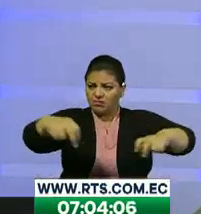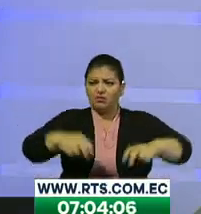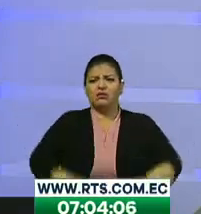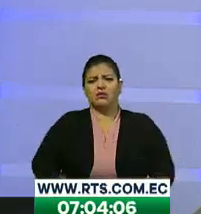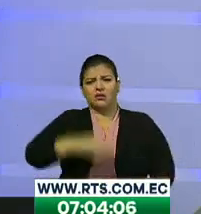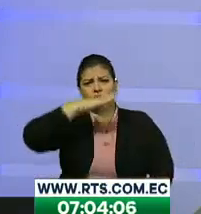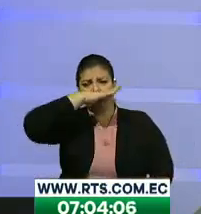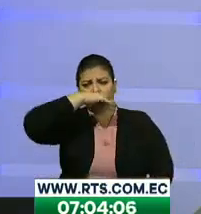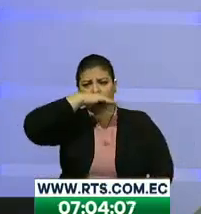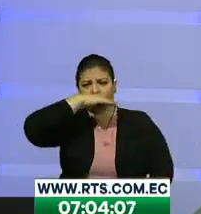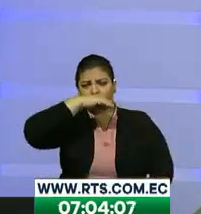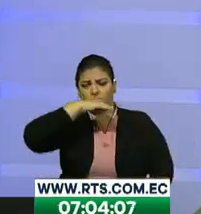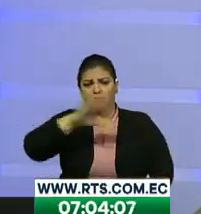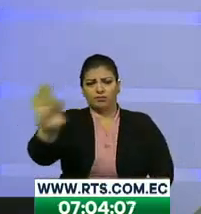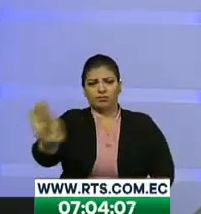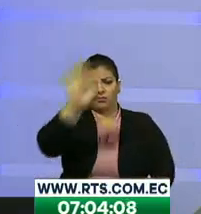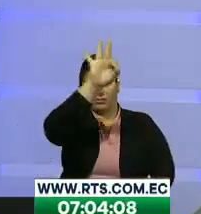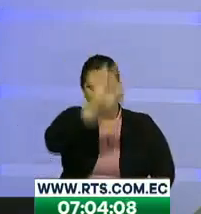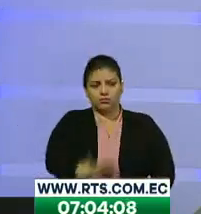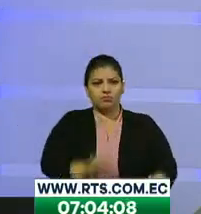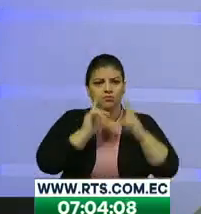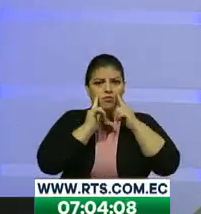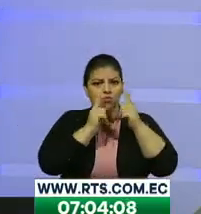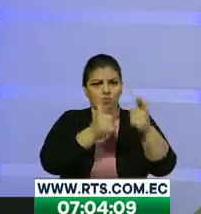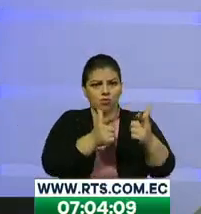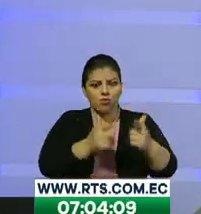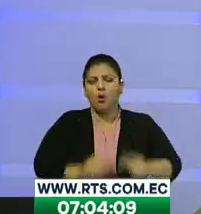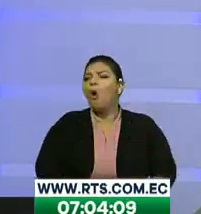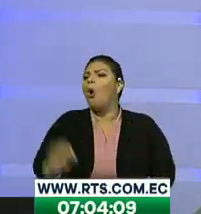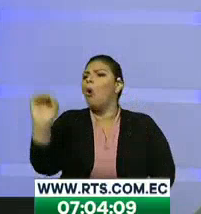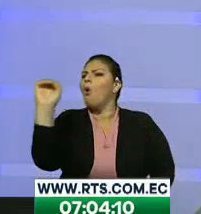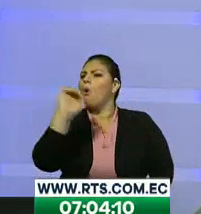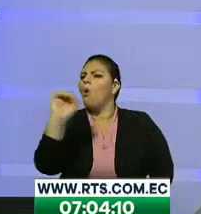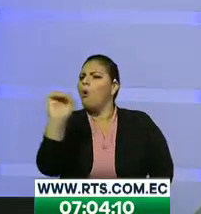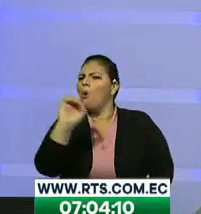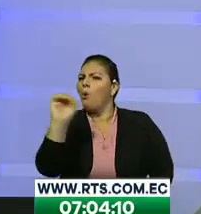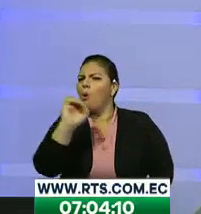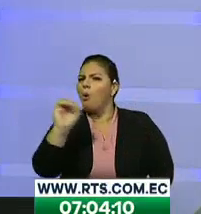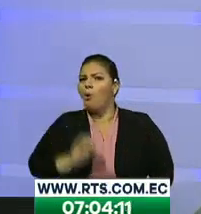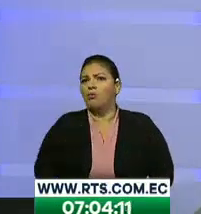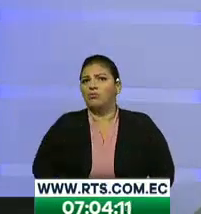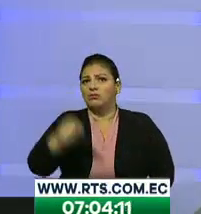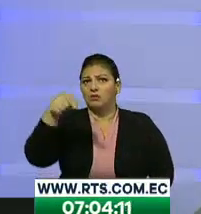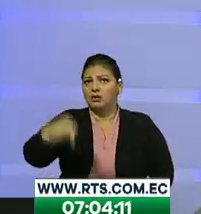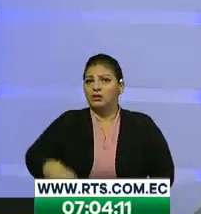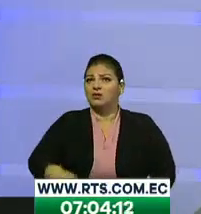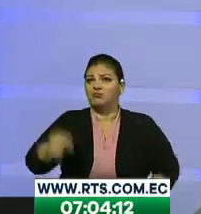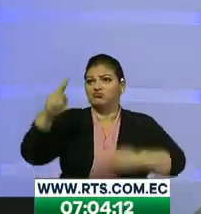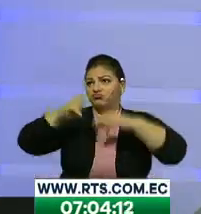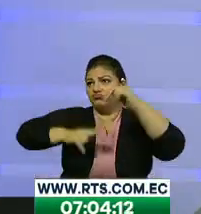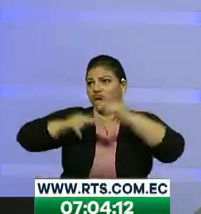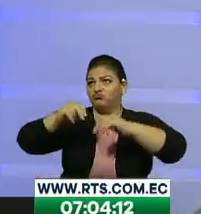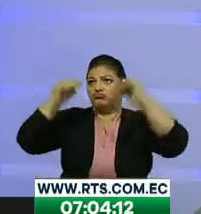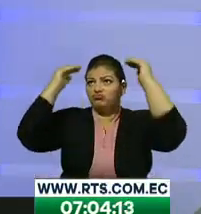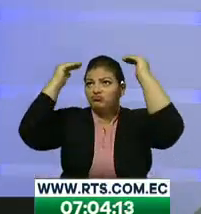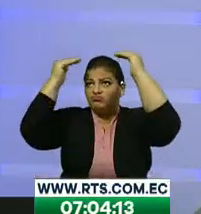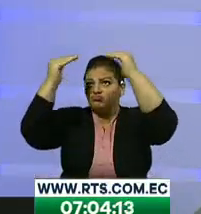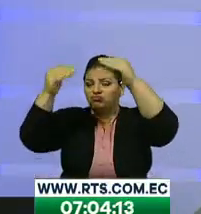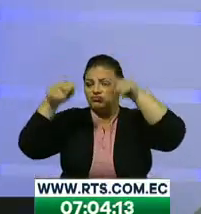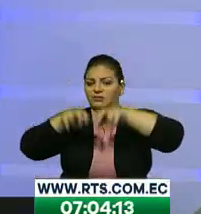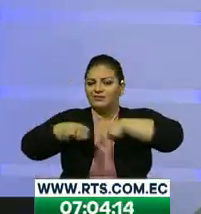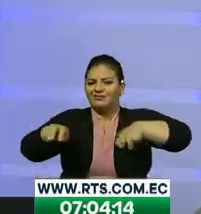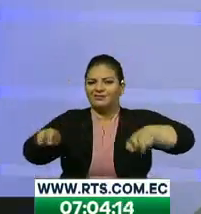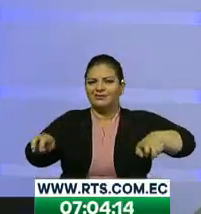crear un paradero que brinde las garantías, la presencia permanente de un agente de tránsito o, en su defecto, la construcción de un